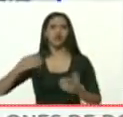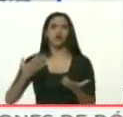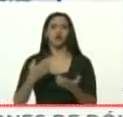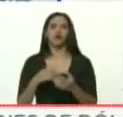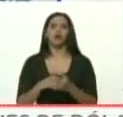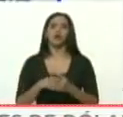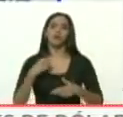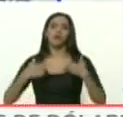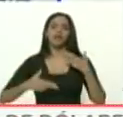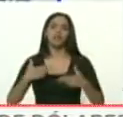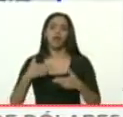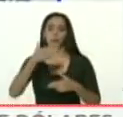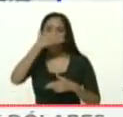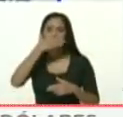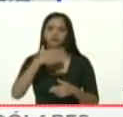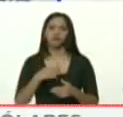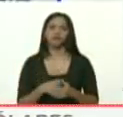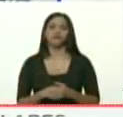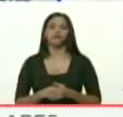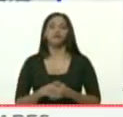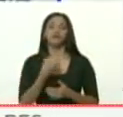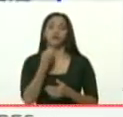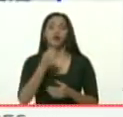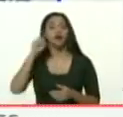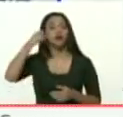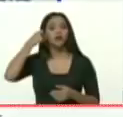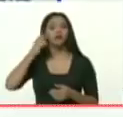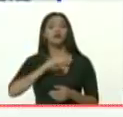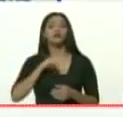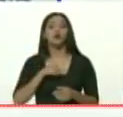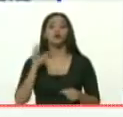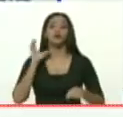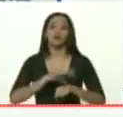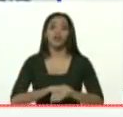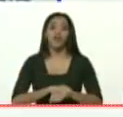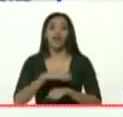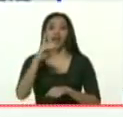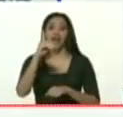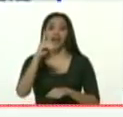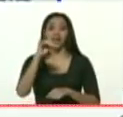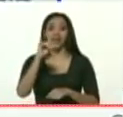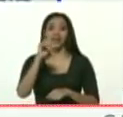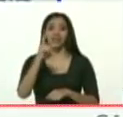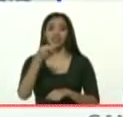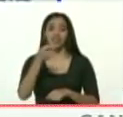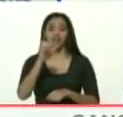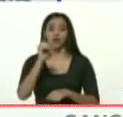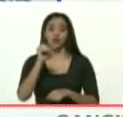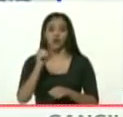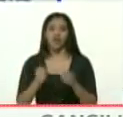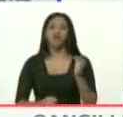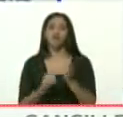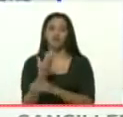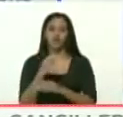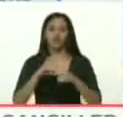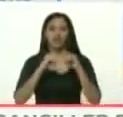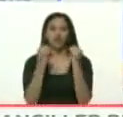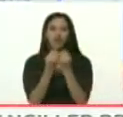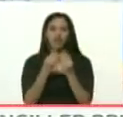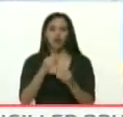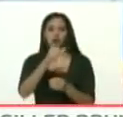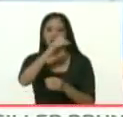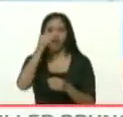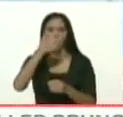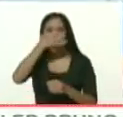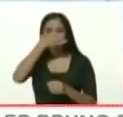que paramilitares. También es bueno recordar que nosotros capturamos a Diego Rastrojo, que es el fundador de la organización narcoparamilitar Los